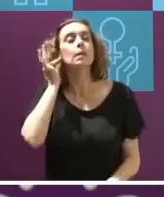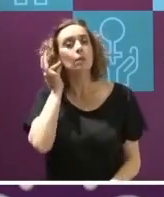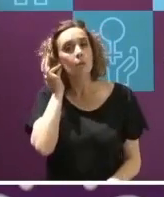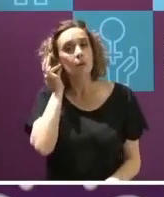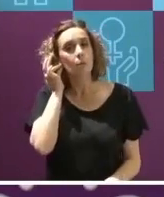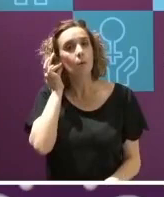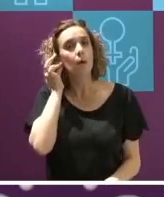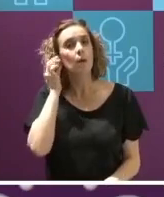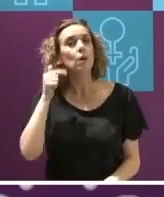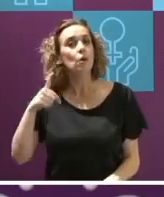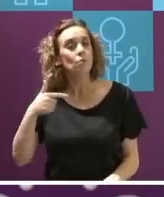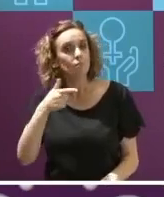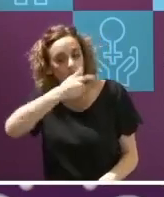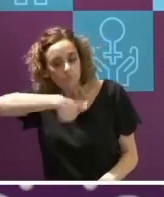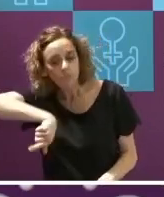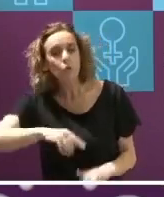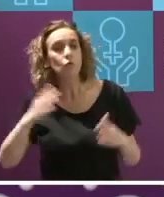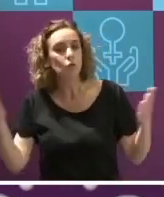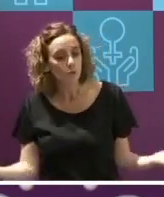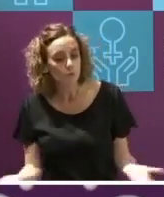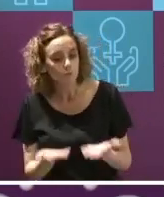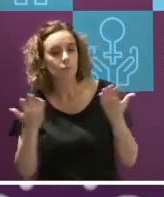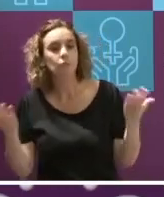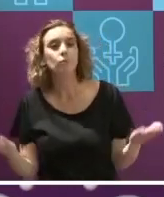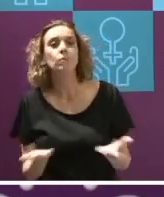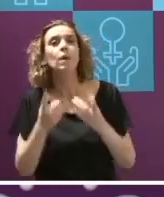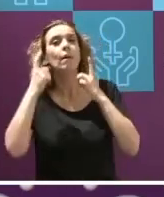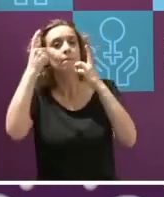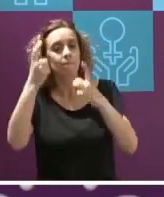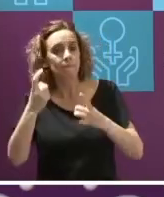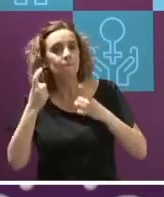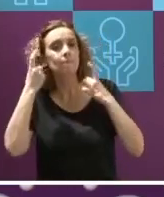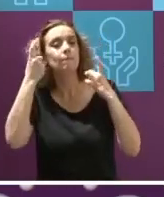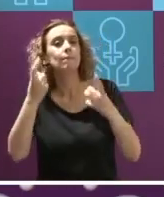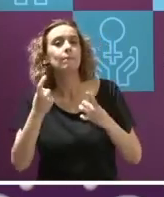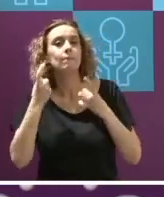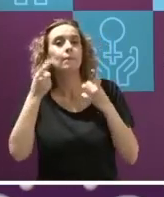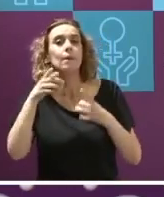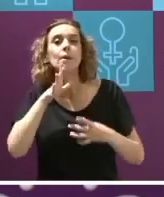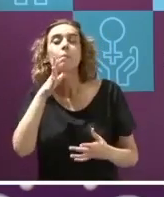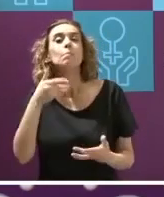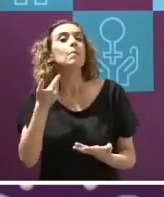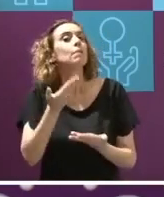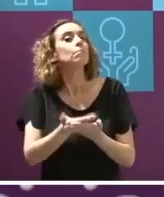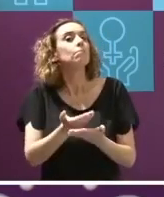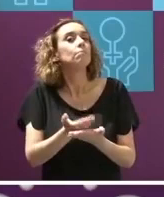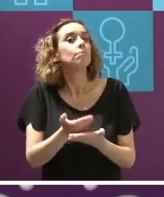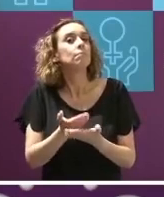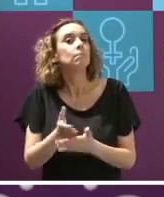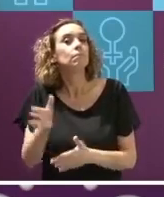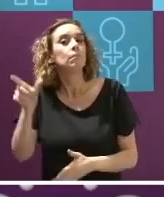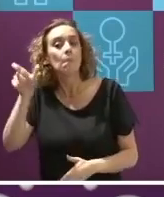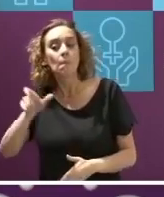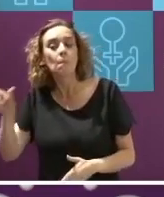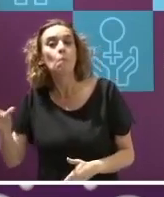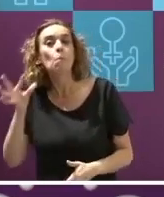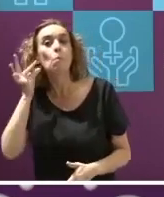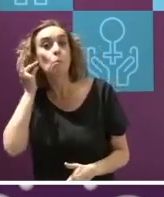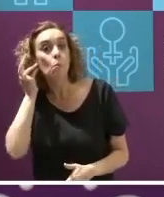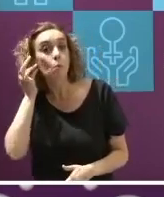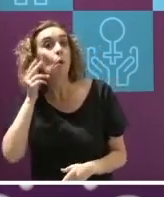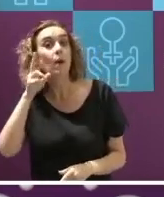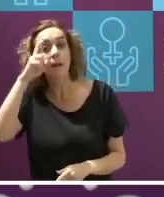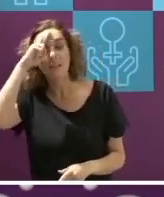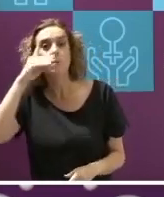hemos estado promoviendo importantes esfuerzos para asegurar que las mujeres dominicanas en el